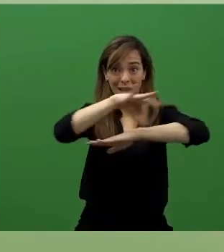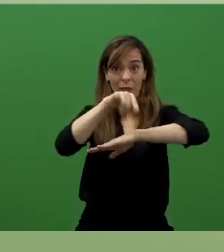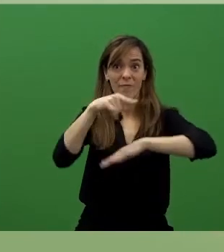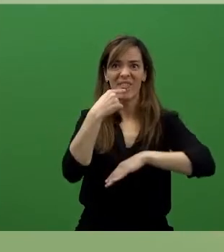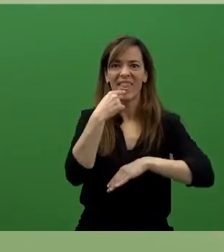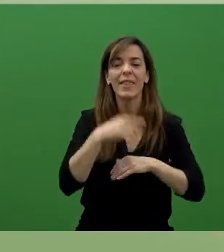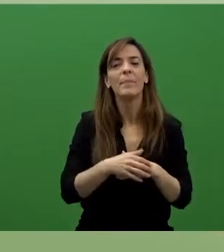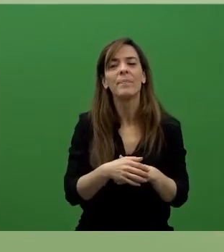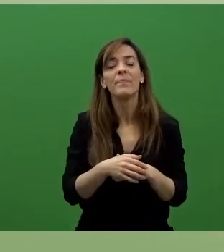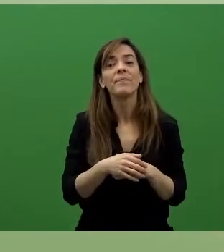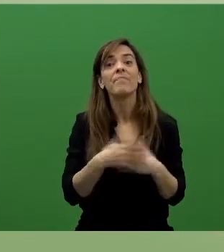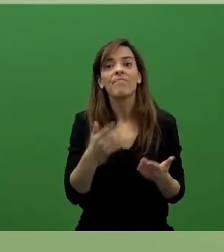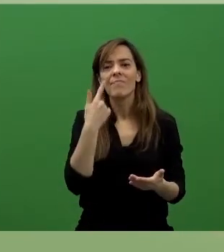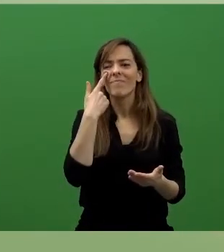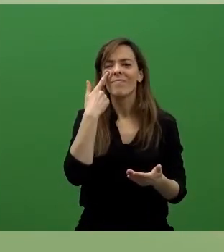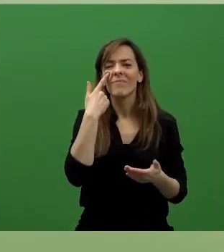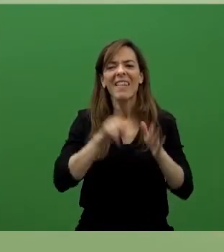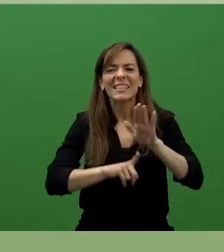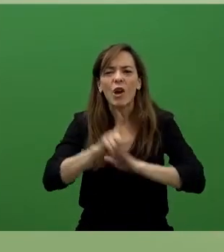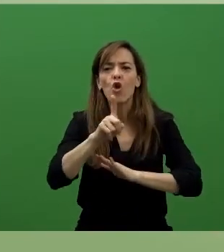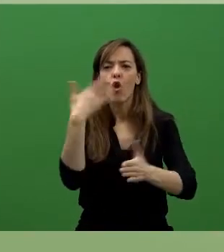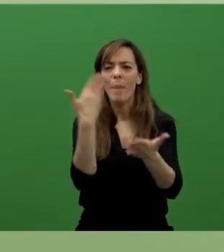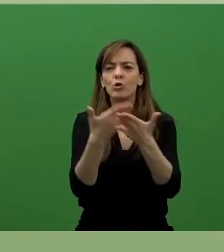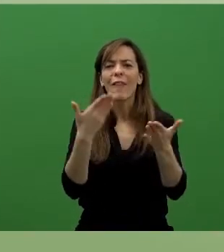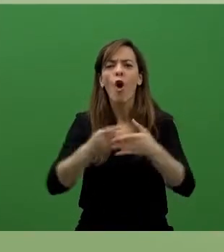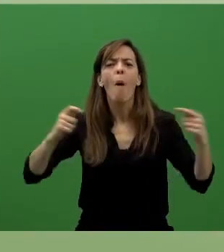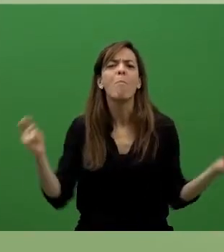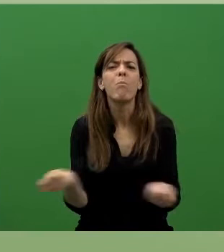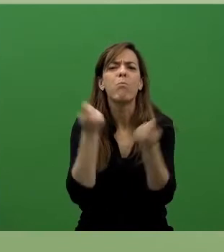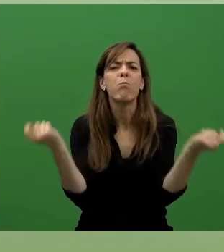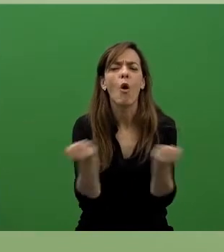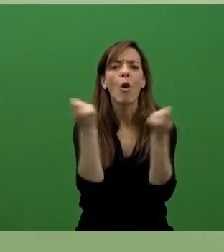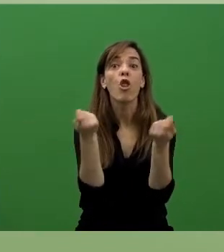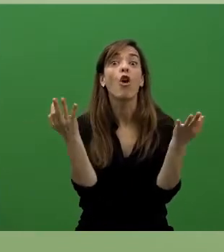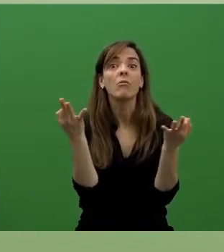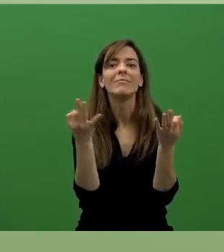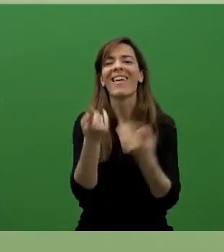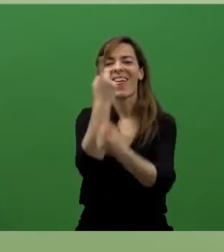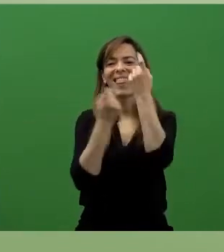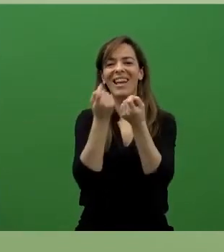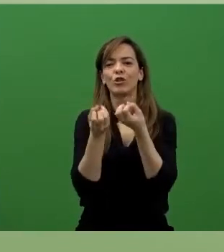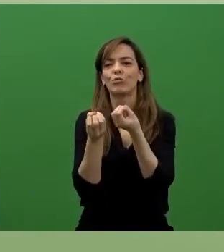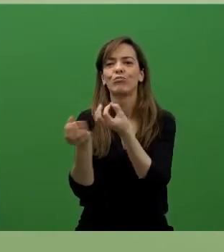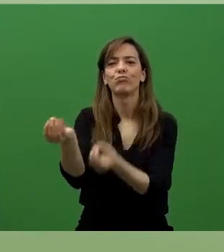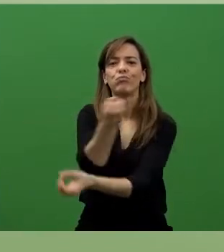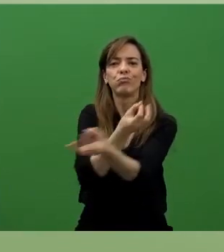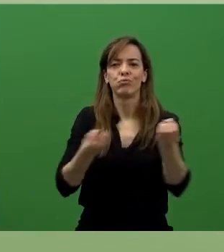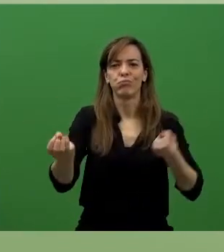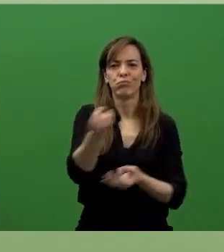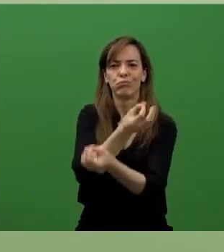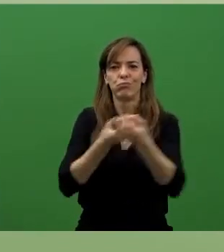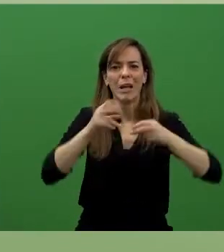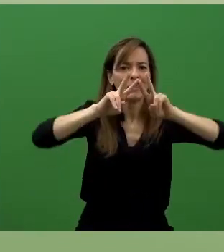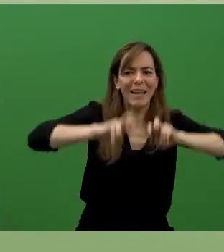el desarrollo, demostración y promoción de la compartición de datos clínicos y de